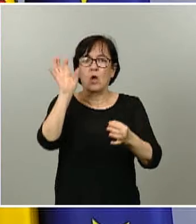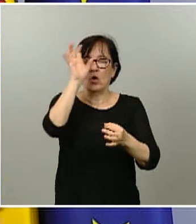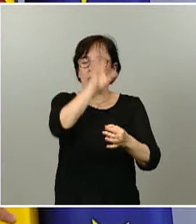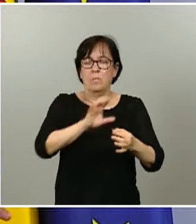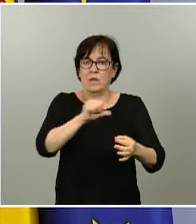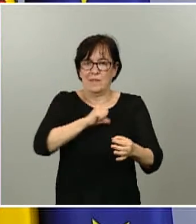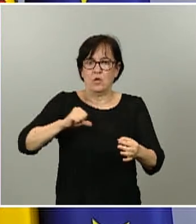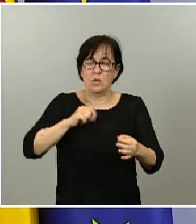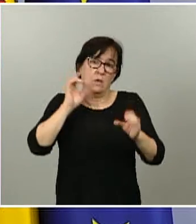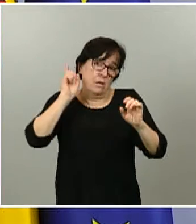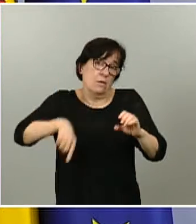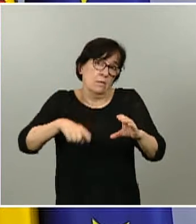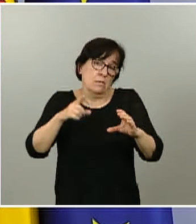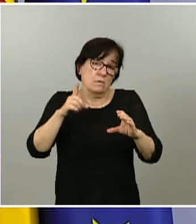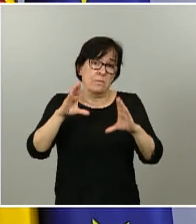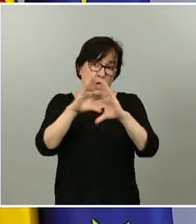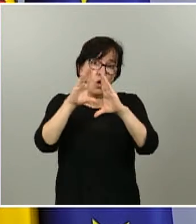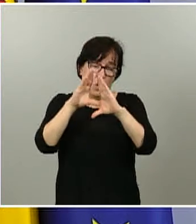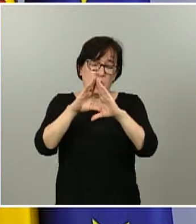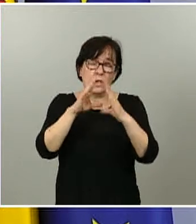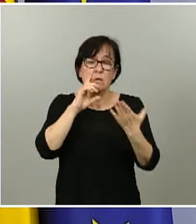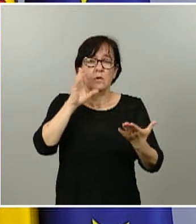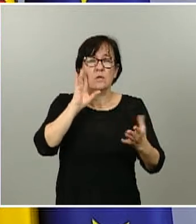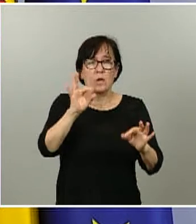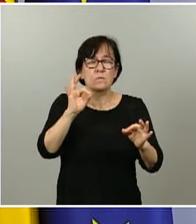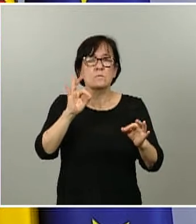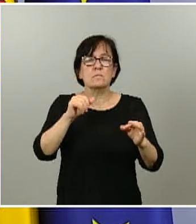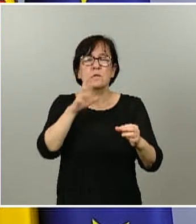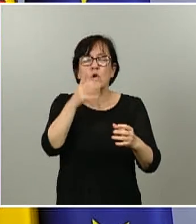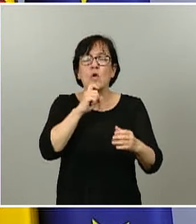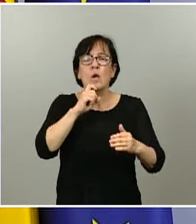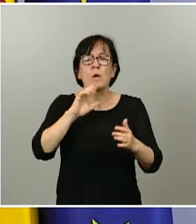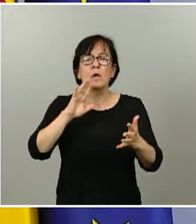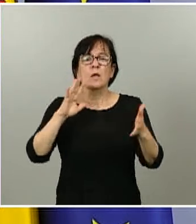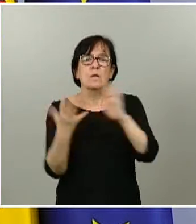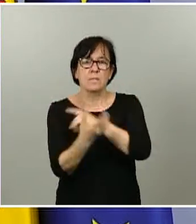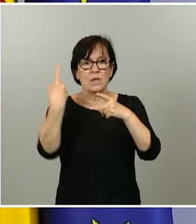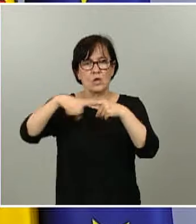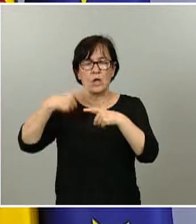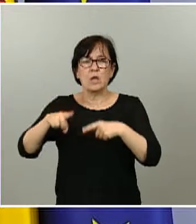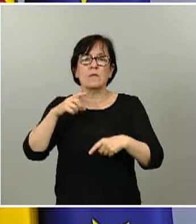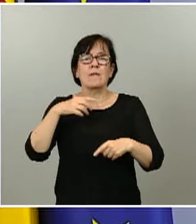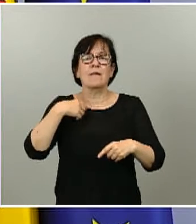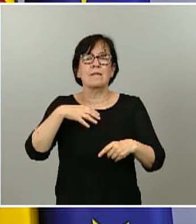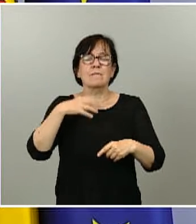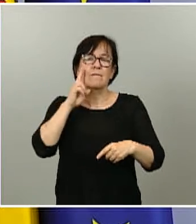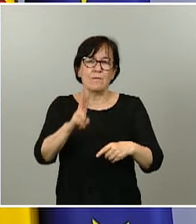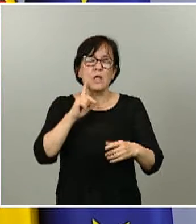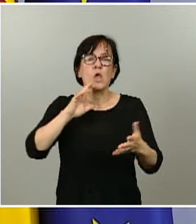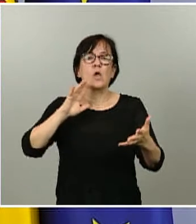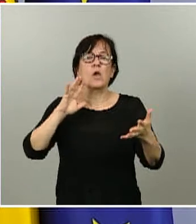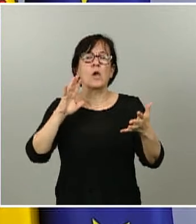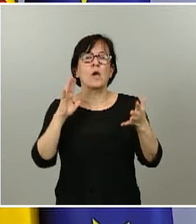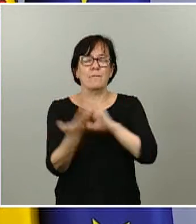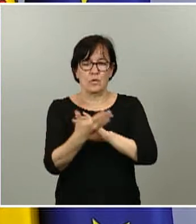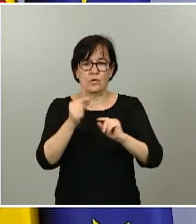Madrid. Todo, naturalmente, sujeto a cómo evolucionen las cosas y a cómo vayamos viendo la evolución de la epidemia, en este caso en la Comunidad